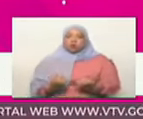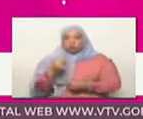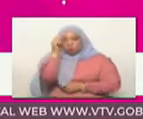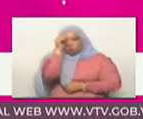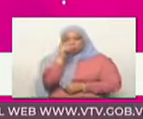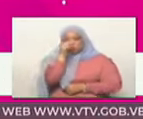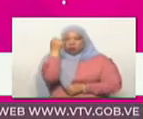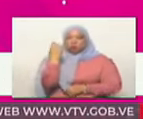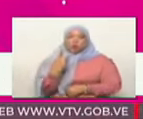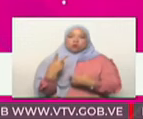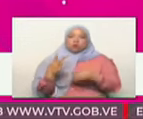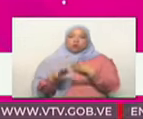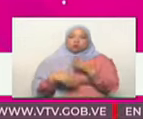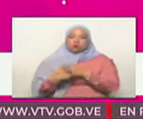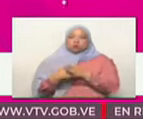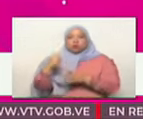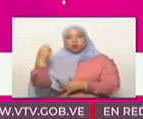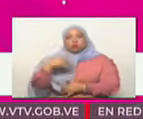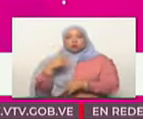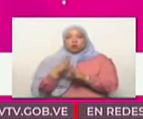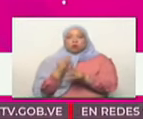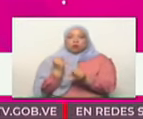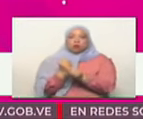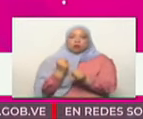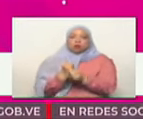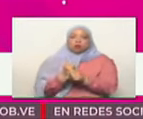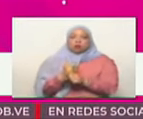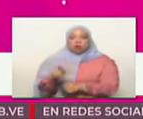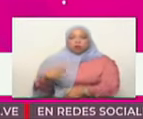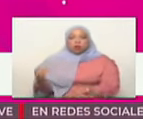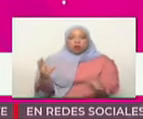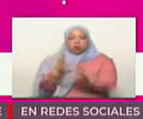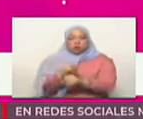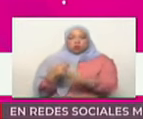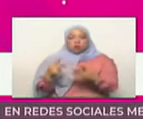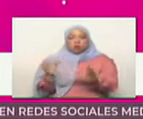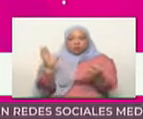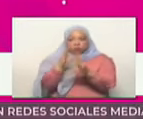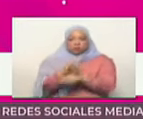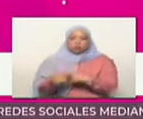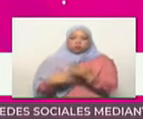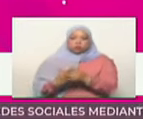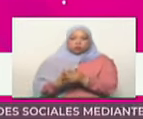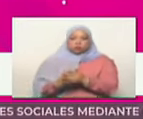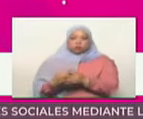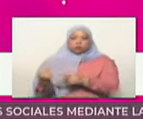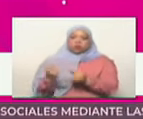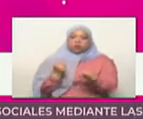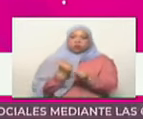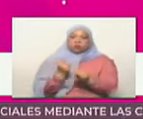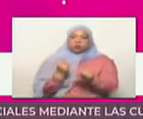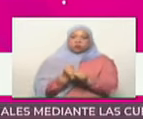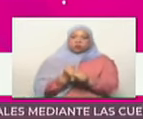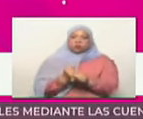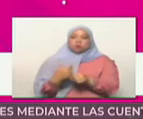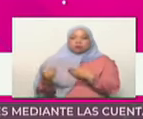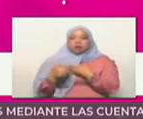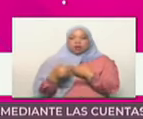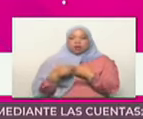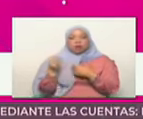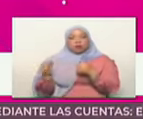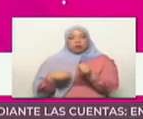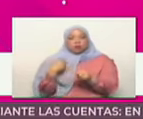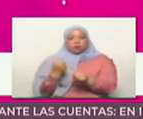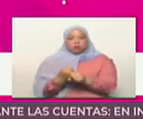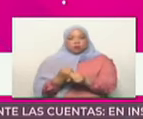28 dejar sin luz el país al mediodía y luego en la noche, a las 8 de la noche. Dirigieron desde Estados Unidos un ataque cibernético